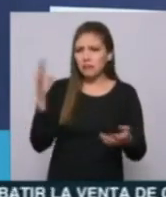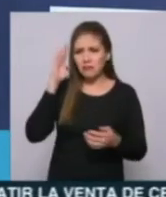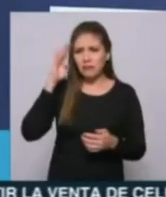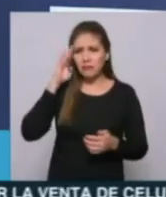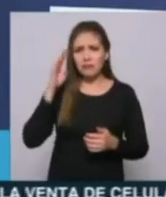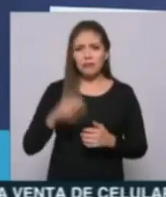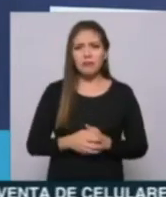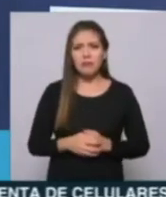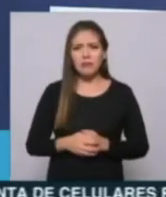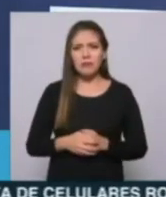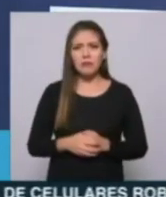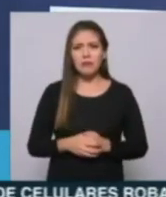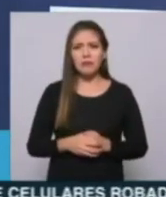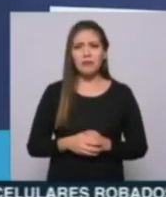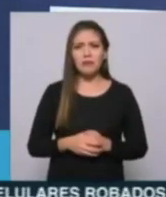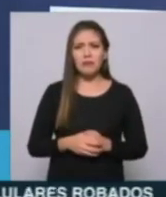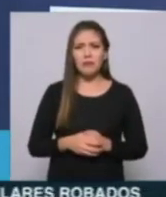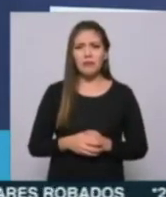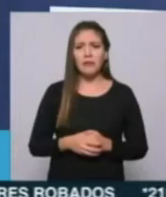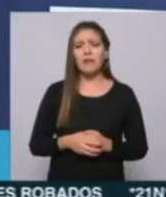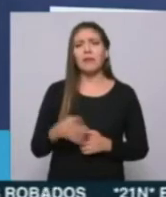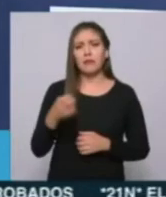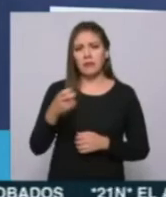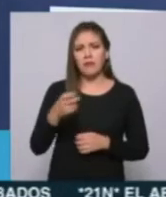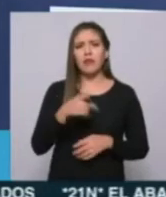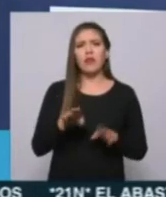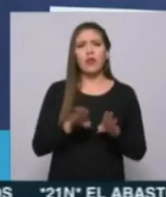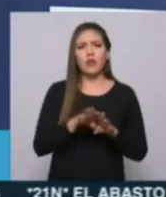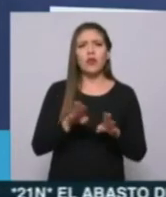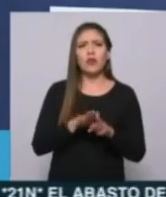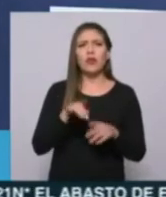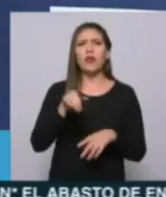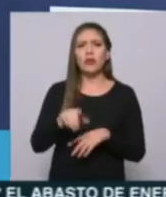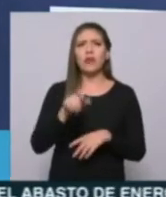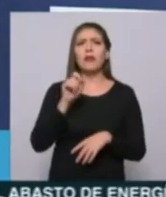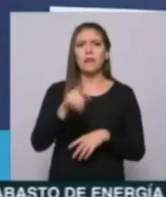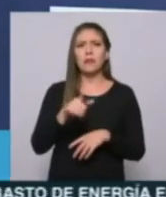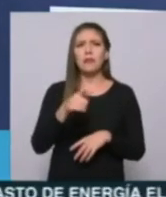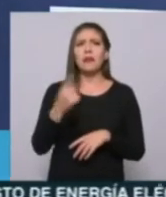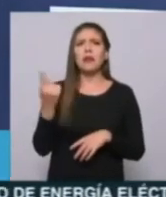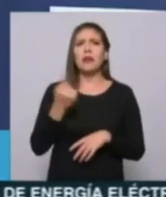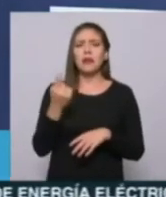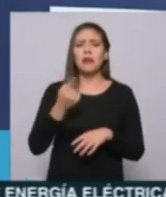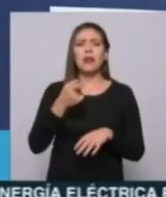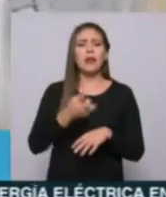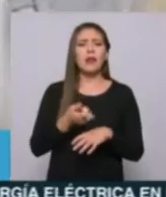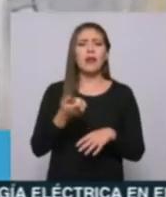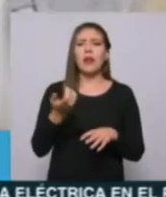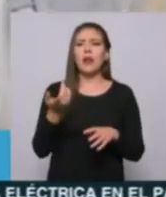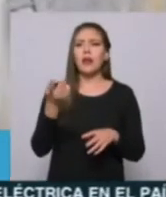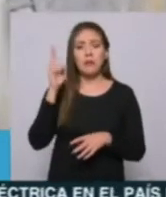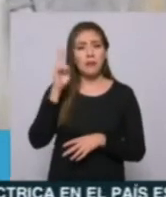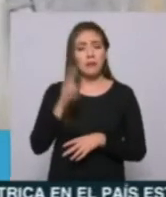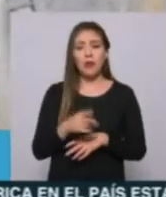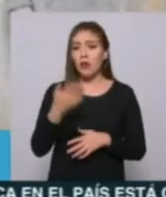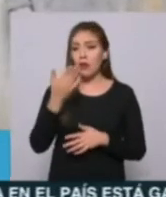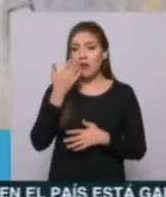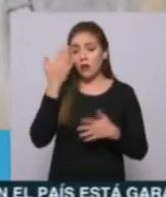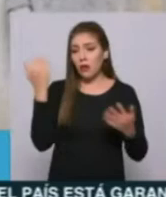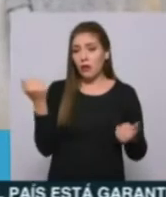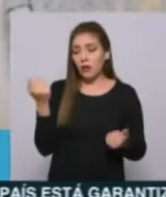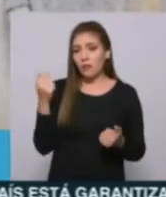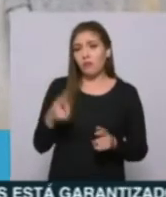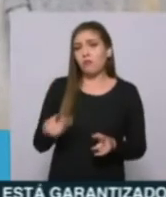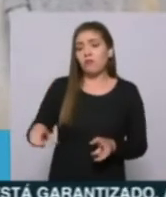una cuestión muy sensible, Feli, en el sentido de que en realidad no sabemos, o el Estado